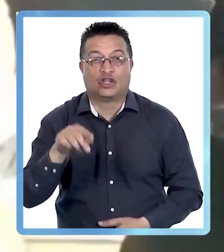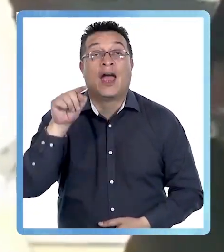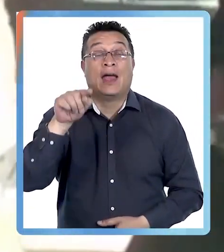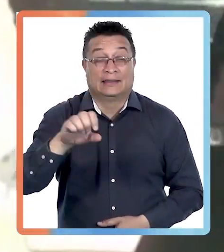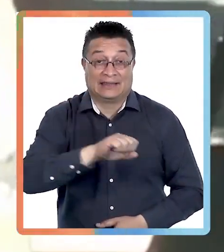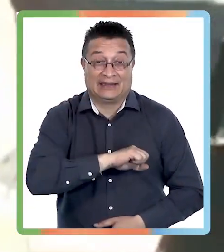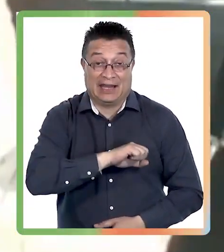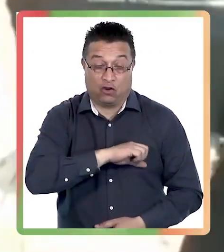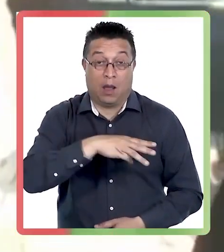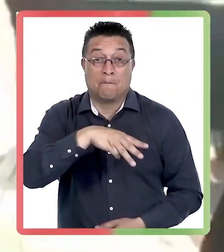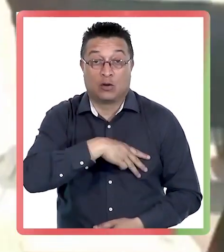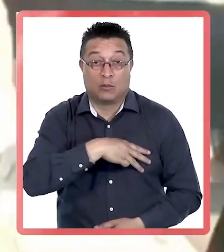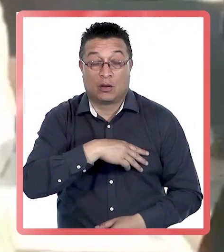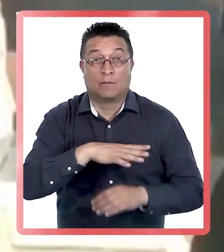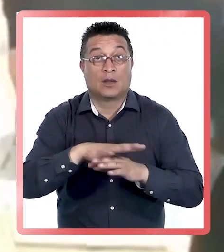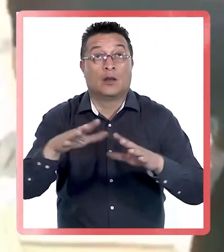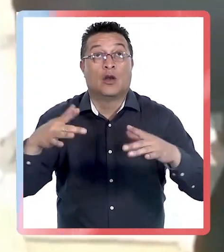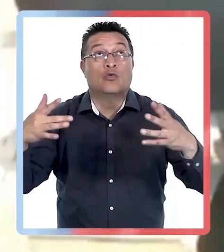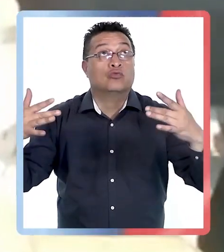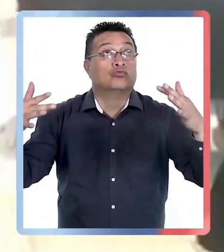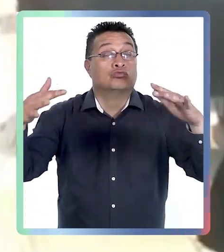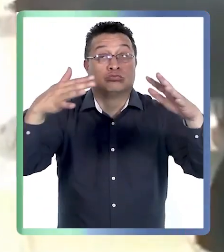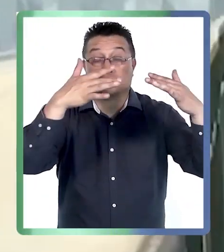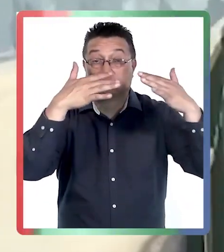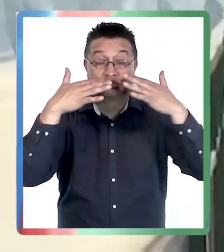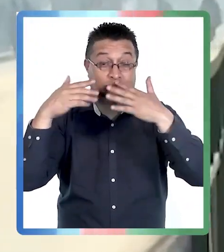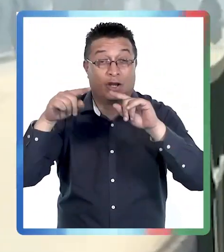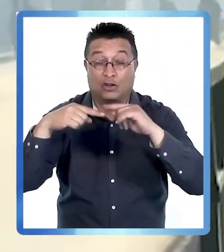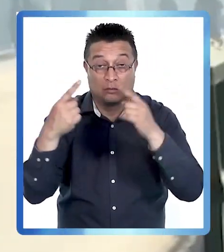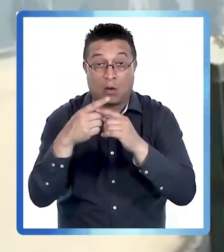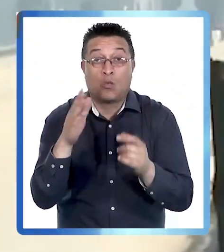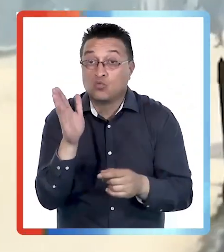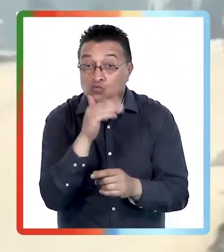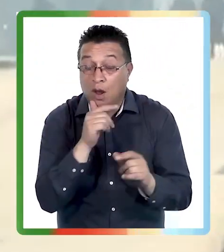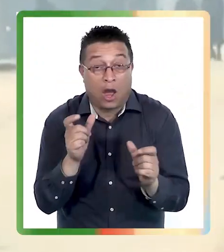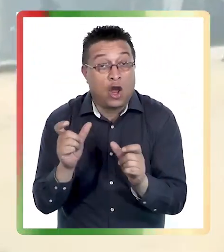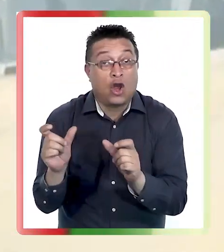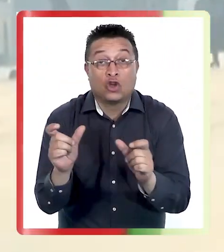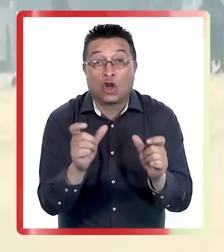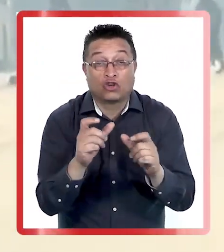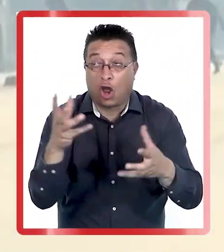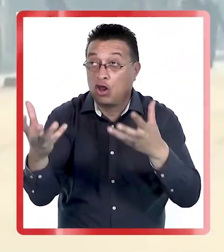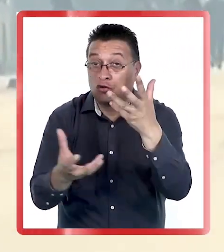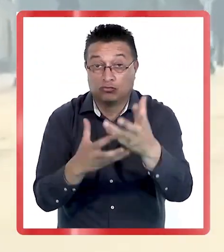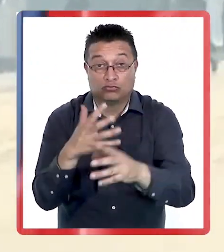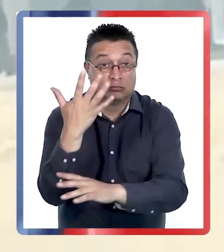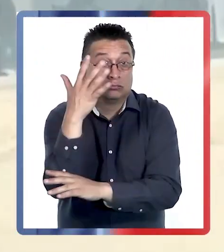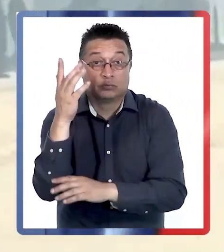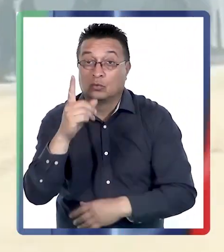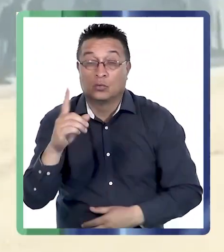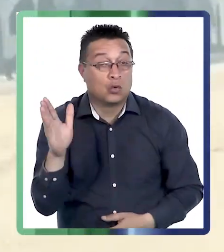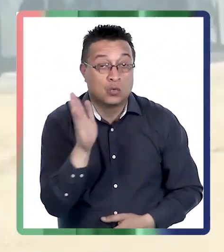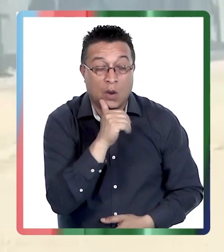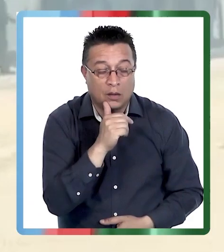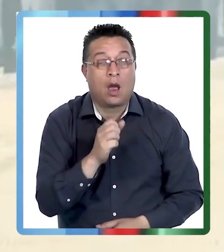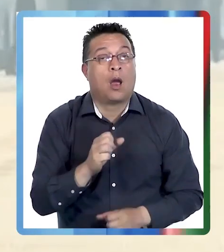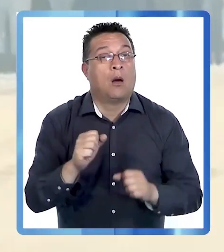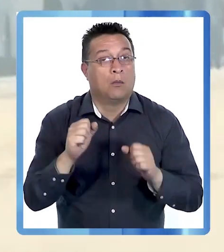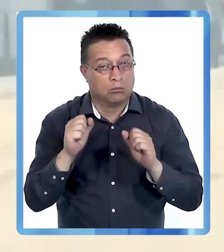región metropolitana, la circulación atmosférica, mientras no hay un control de los incendios